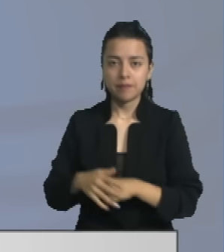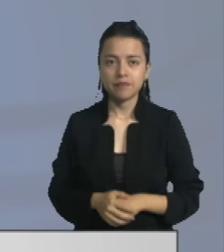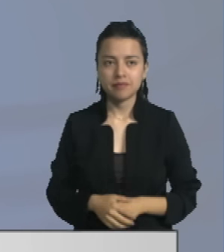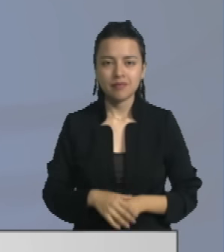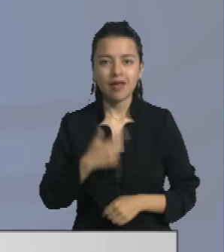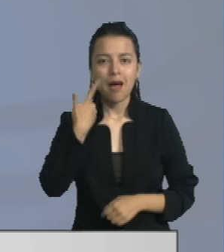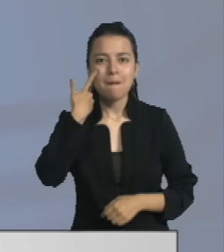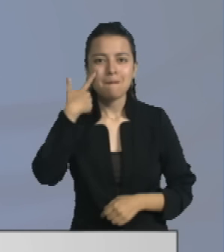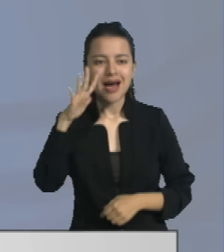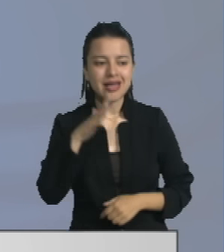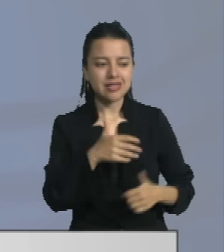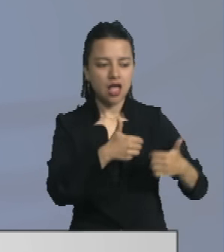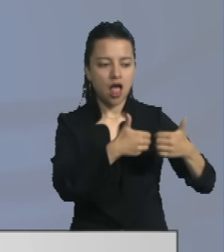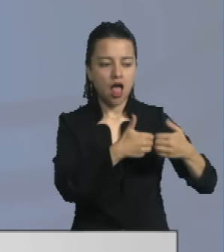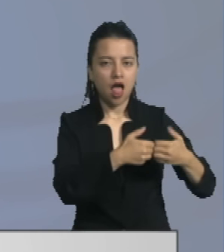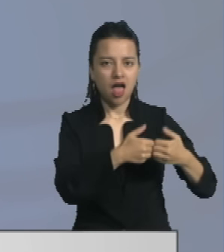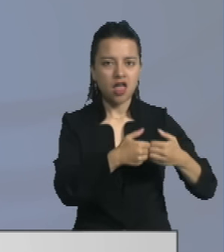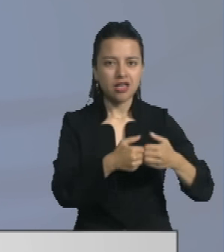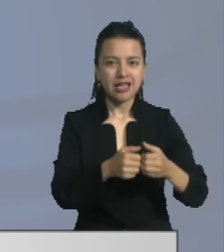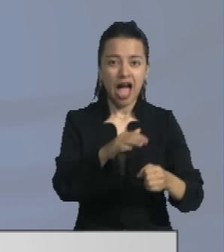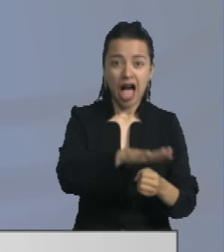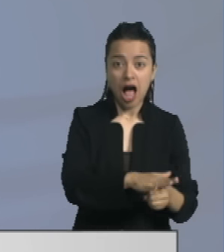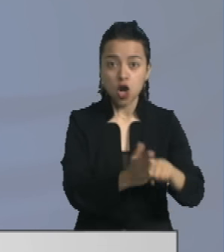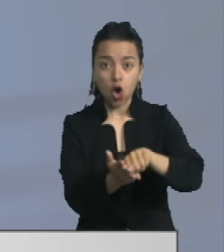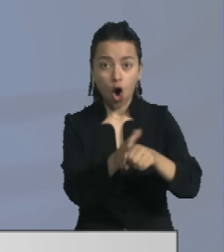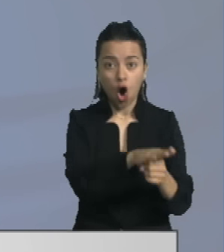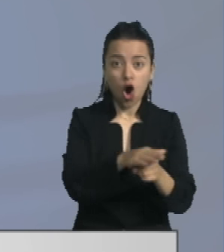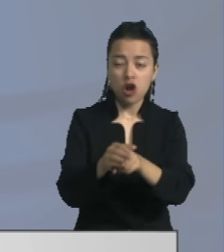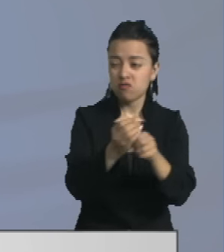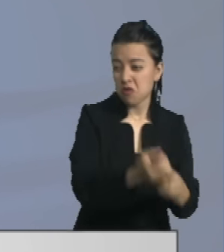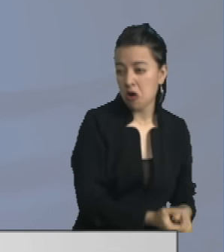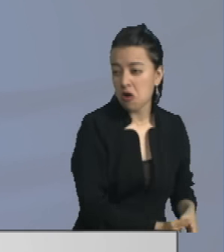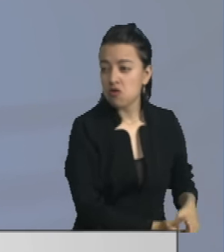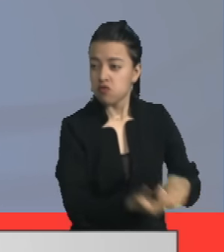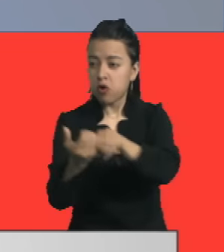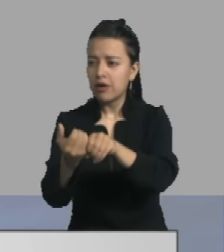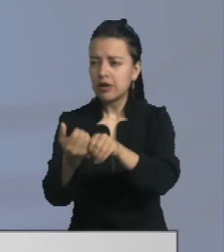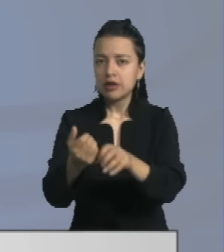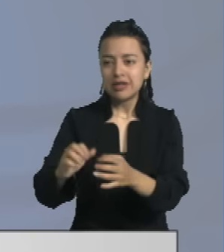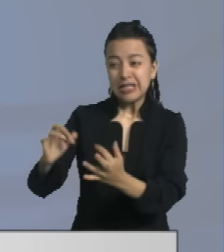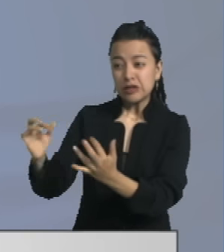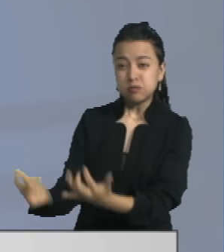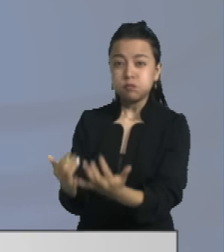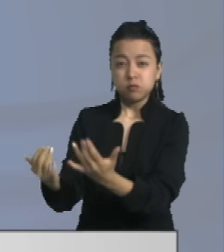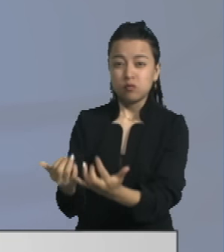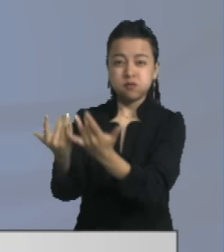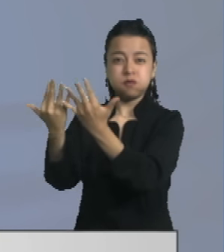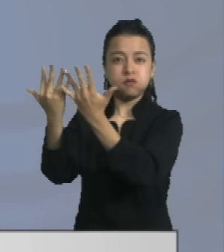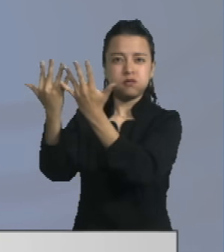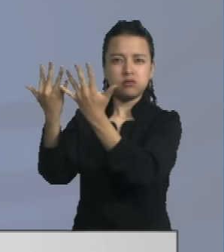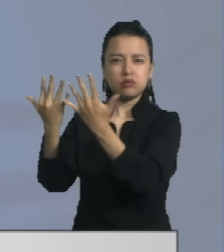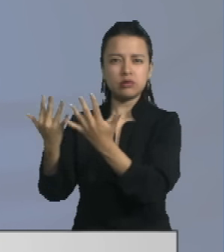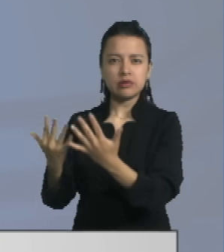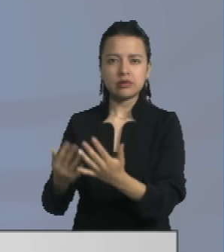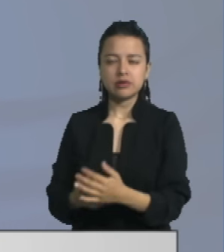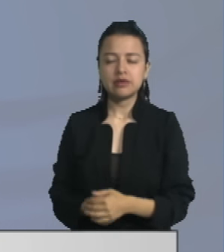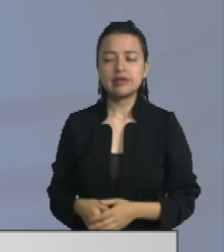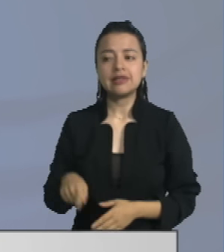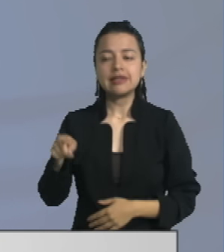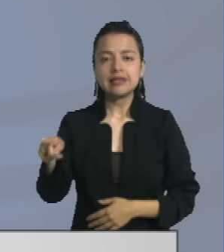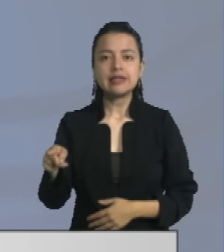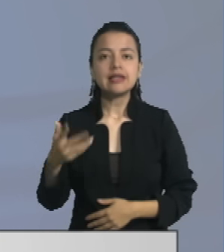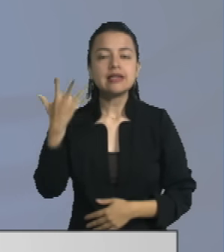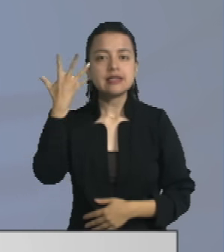lanzarle alcohol y luego prenderle fuego después de más de 100 días en una unidad de cuidados intensivos